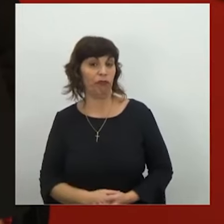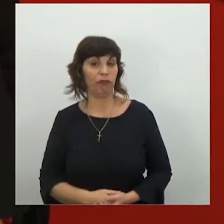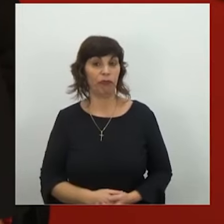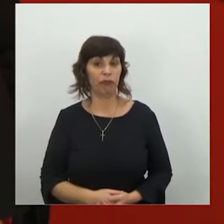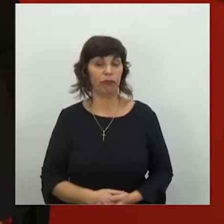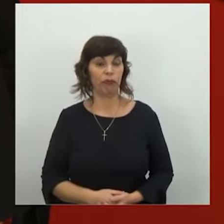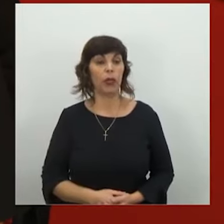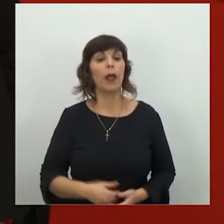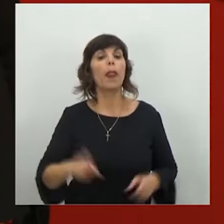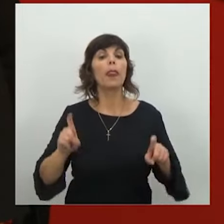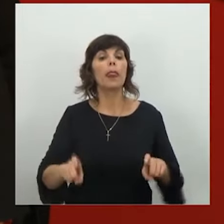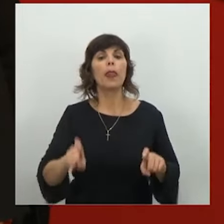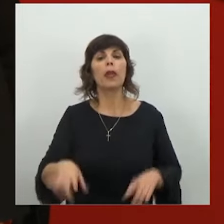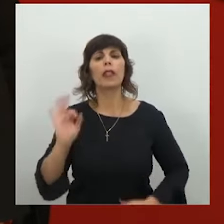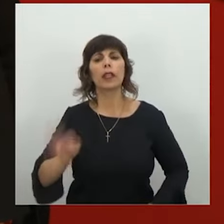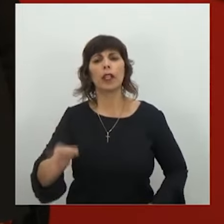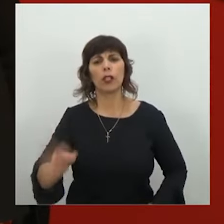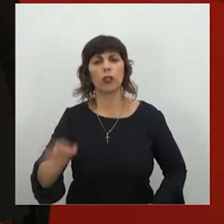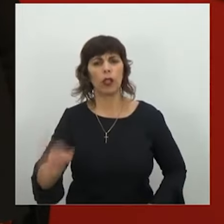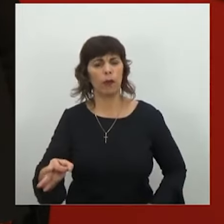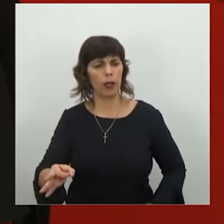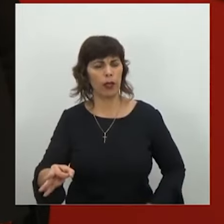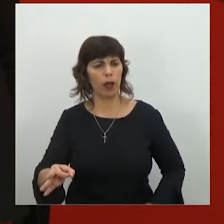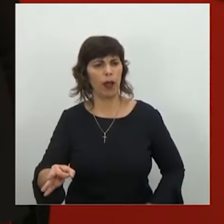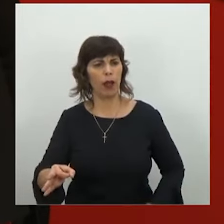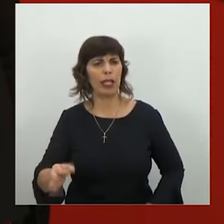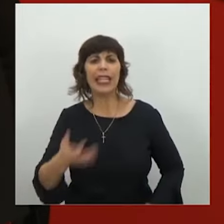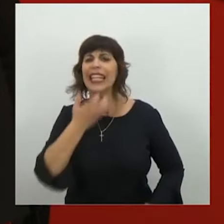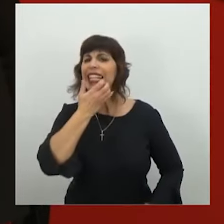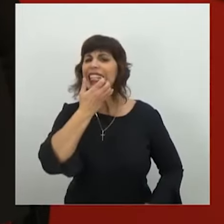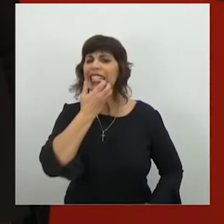Verdadero descanso viene cuando tu alma descansa.